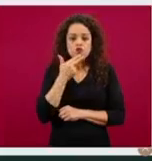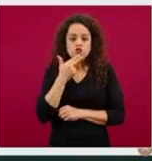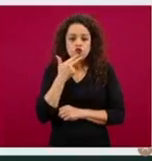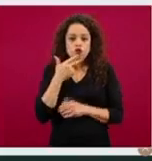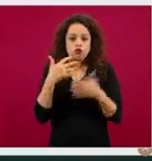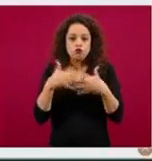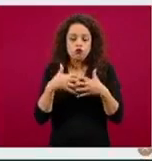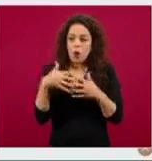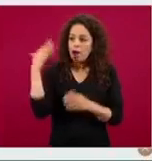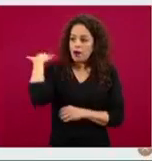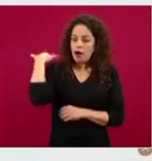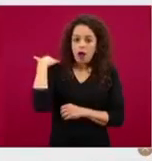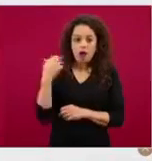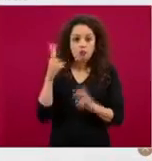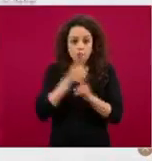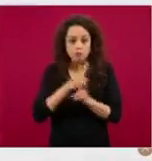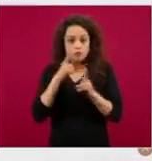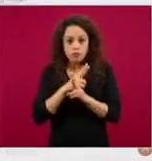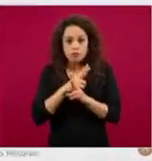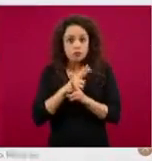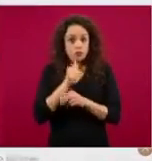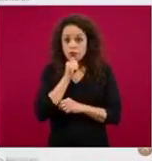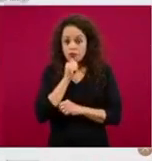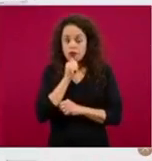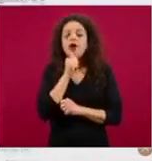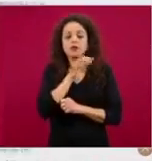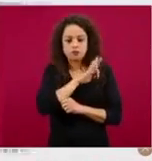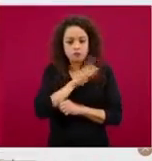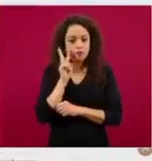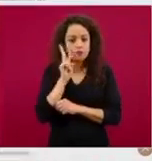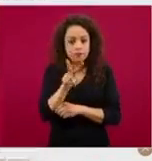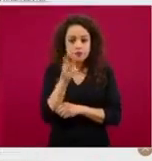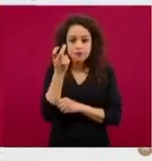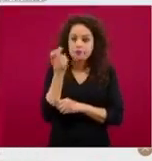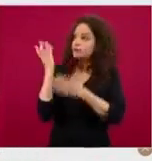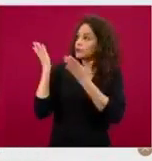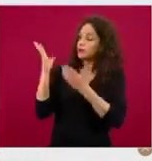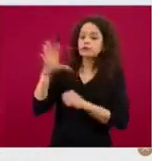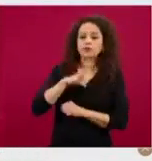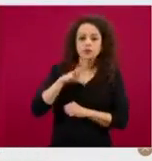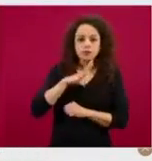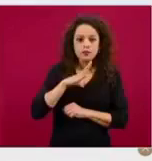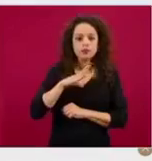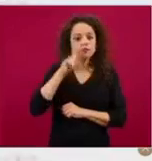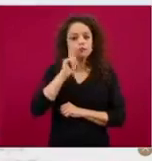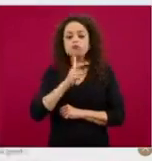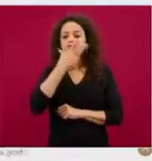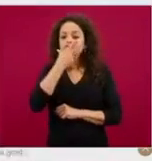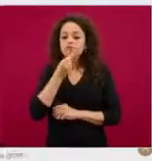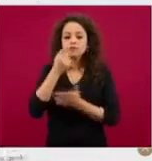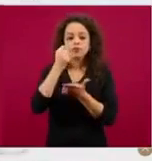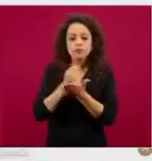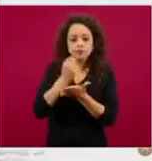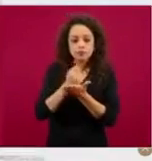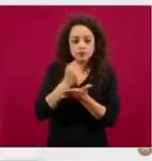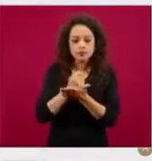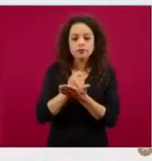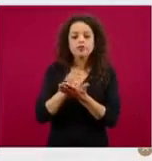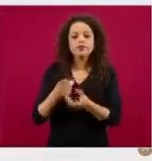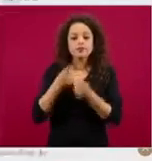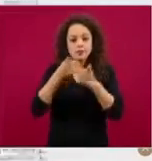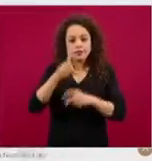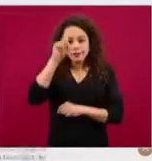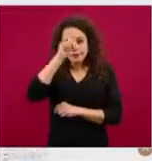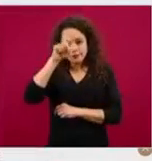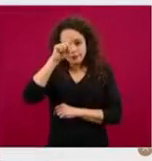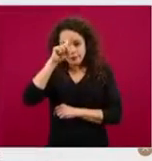ven personas expertas, fisioterapeutas, hombres y mujeres, que instruyen sobre el tipo de ejercicios que se pueden hacer para